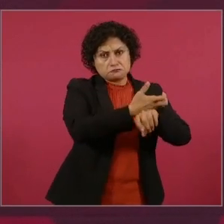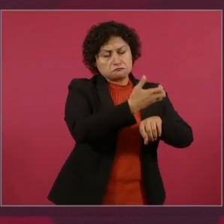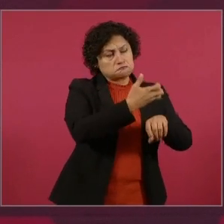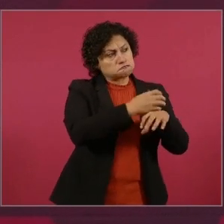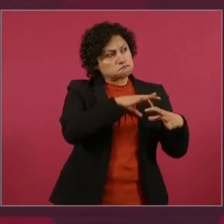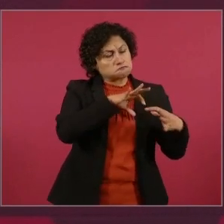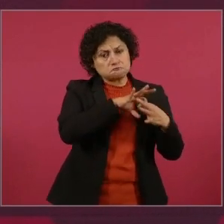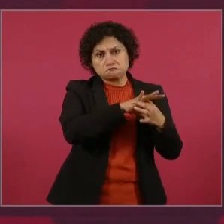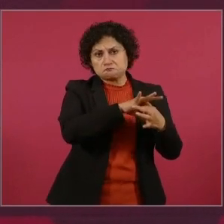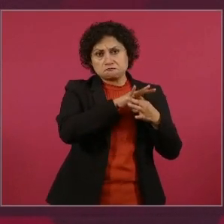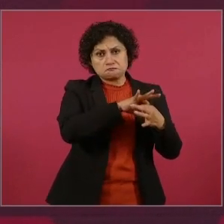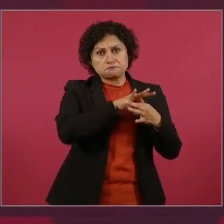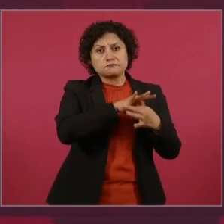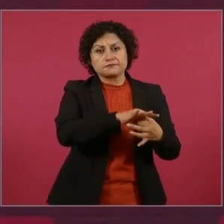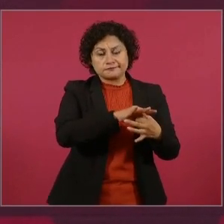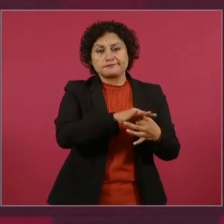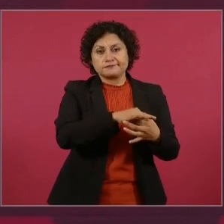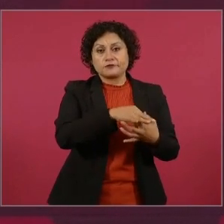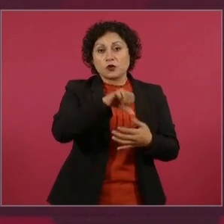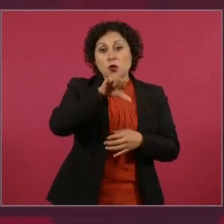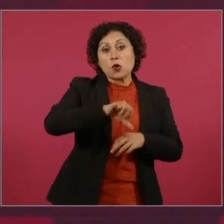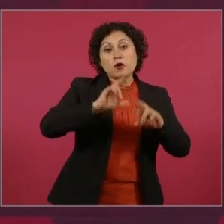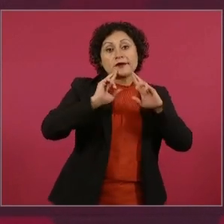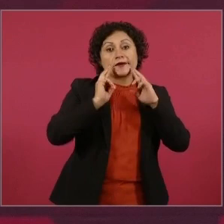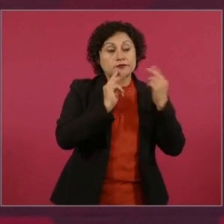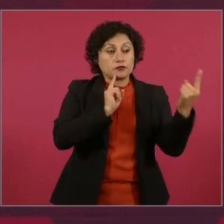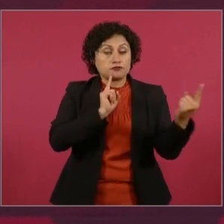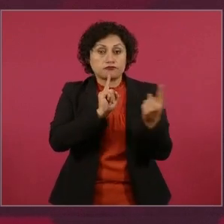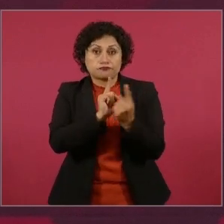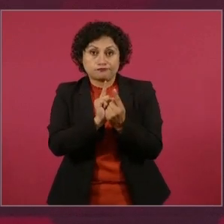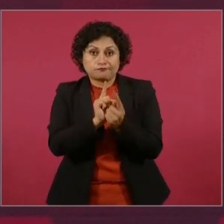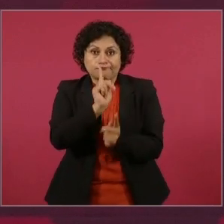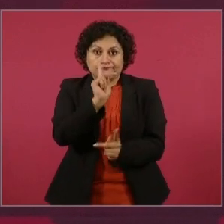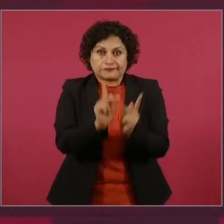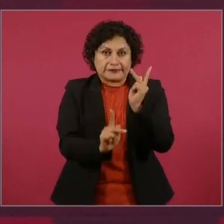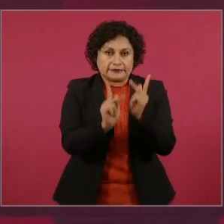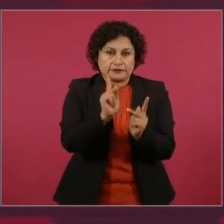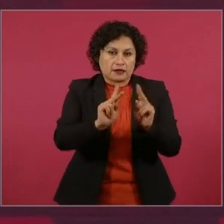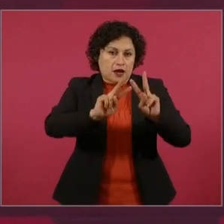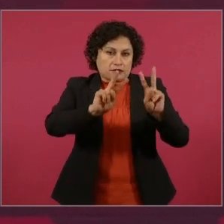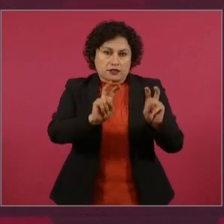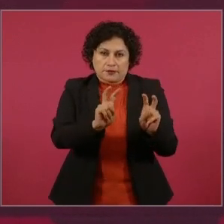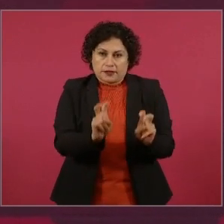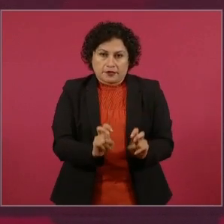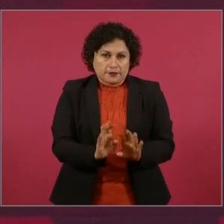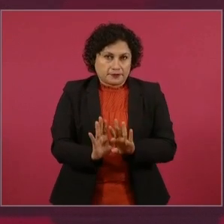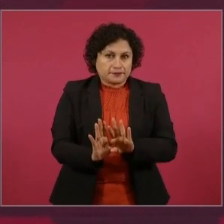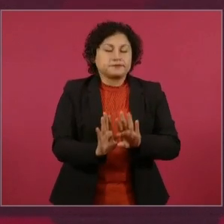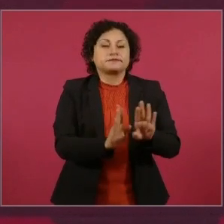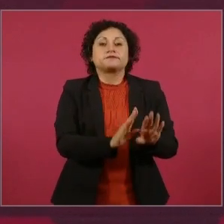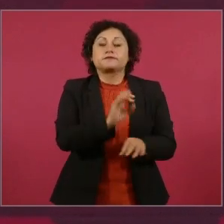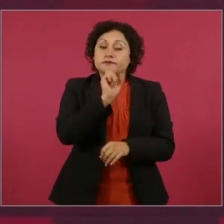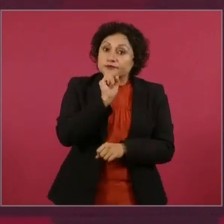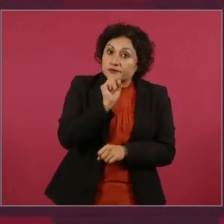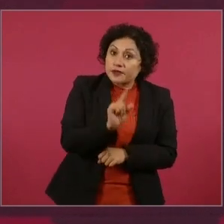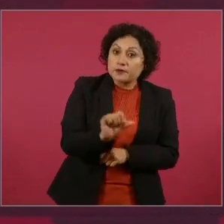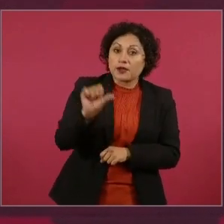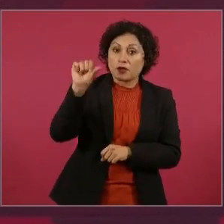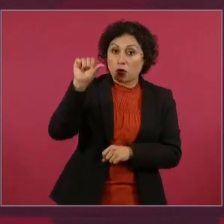y vamos a tratar algunos temas y también hoy es el